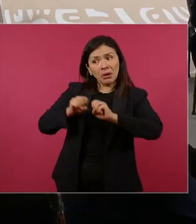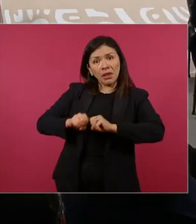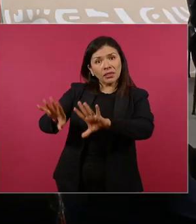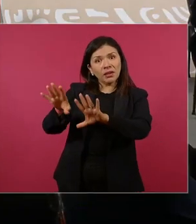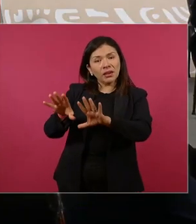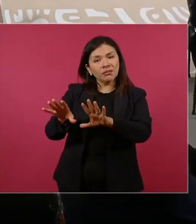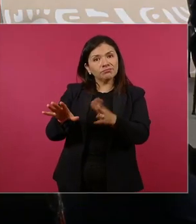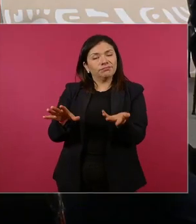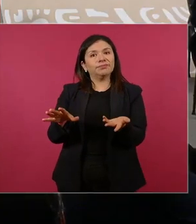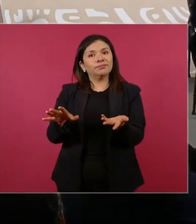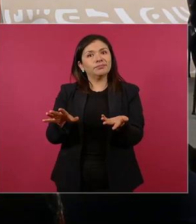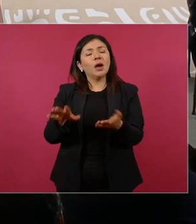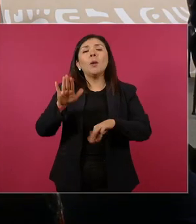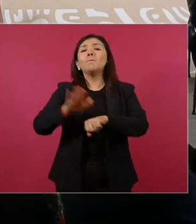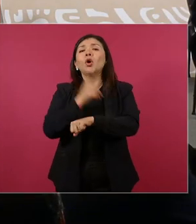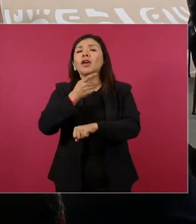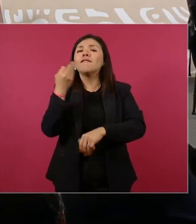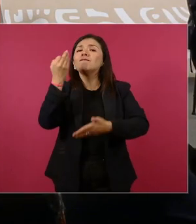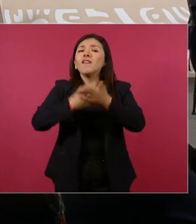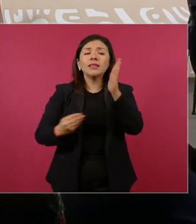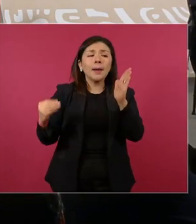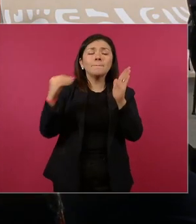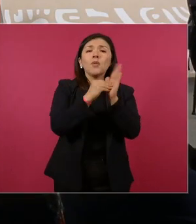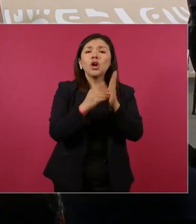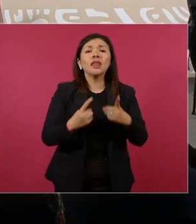porque no puso bien la dirección